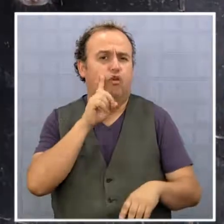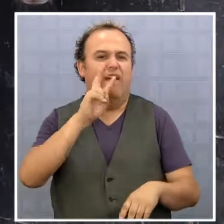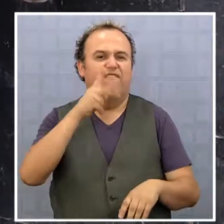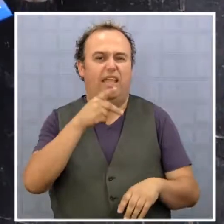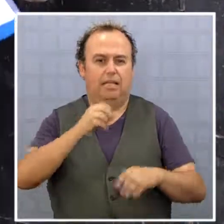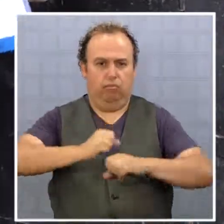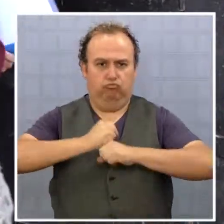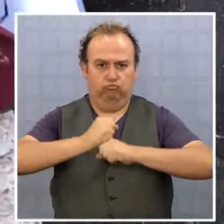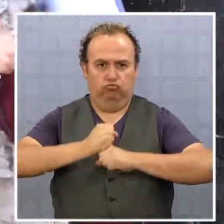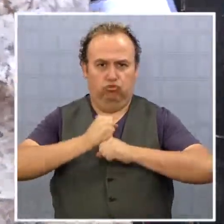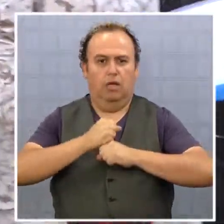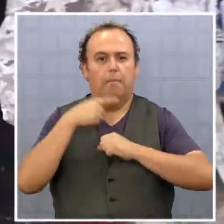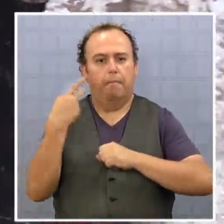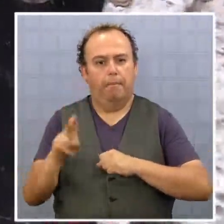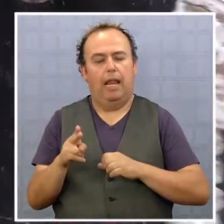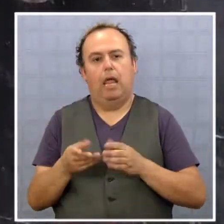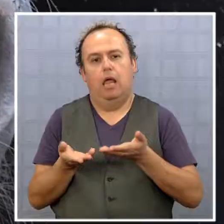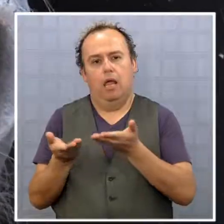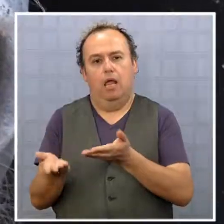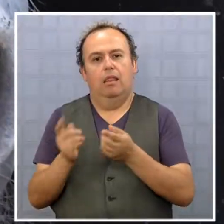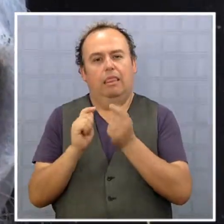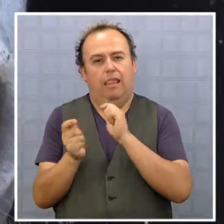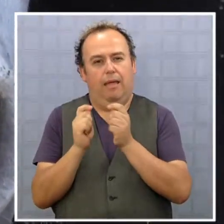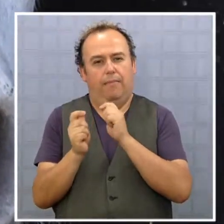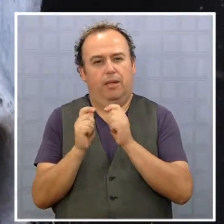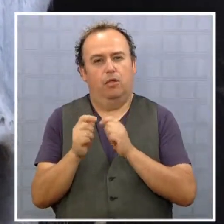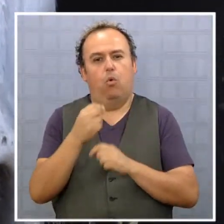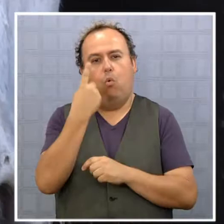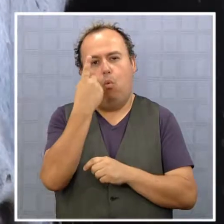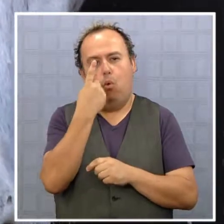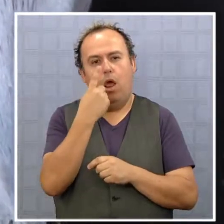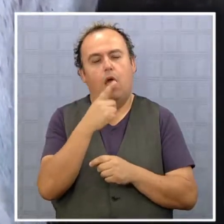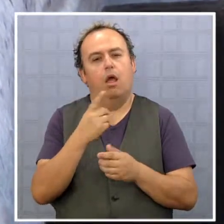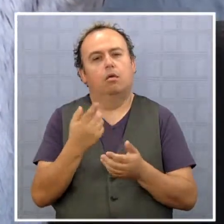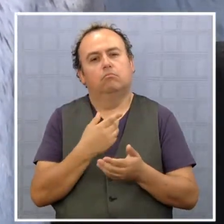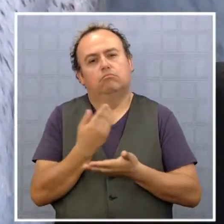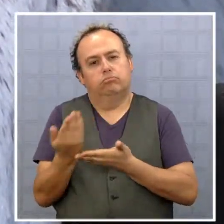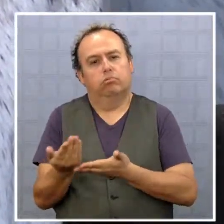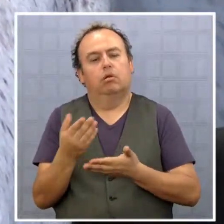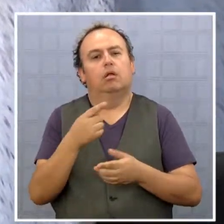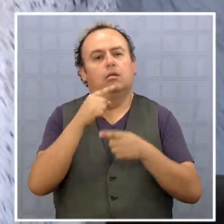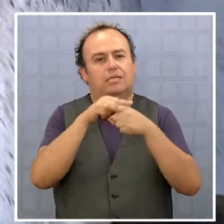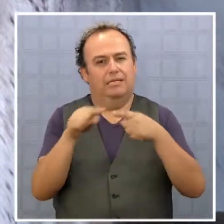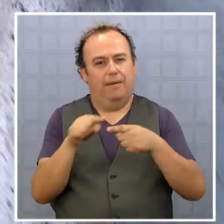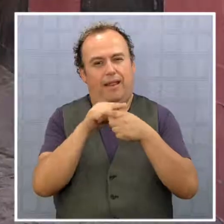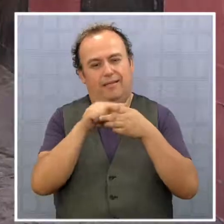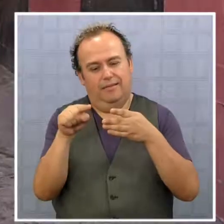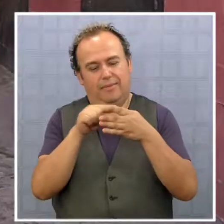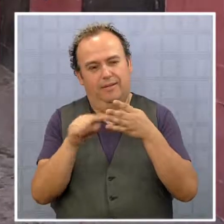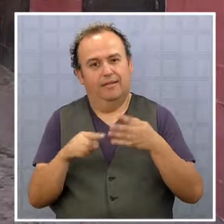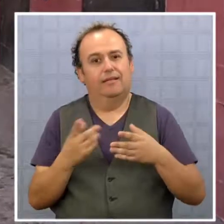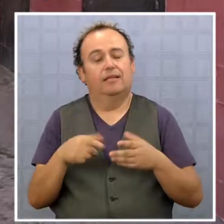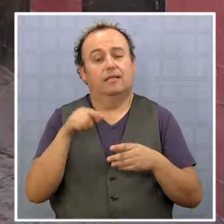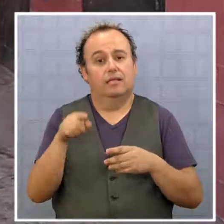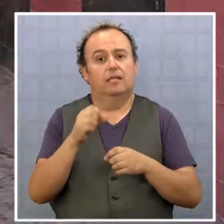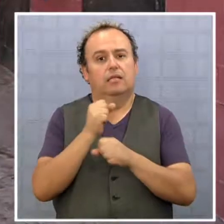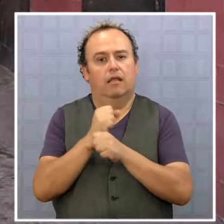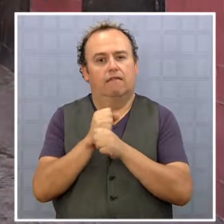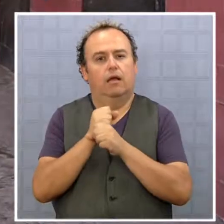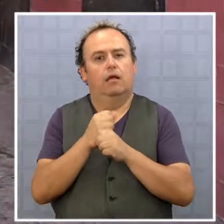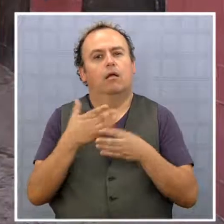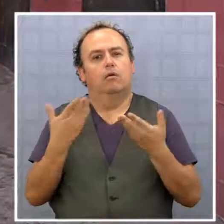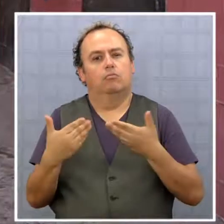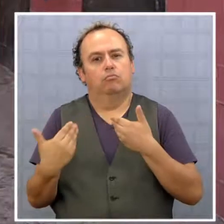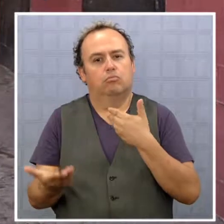caballos destinados a la labor de hipoterapia, con atención de una sesión semanal denominada trabajo grupal, que generalmente culmina